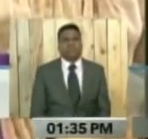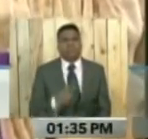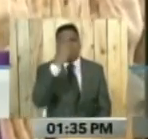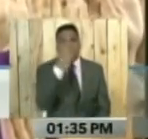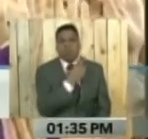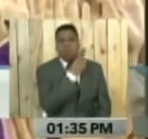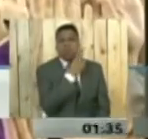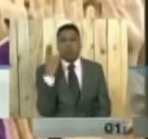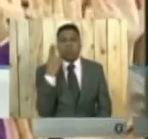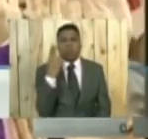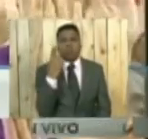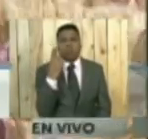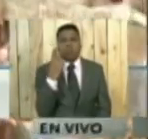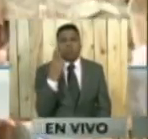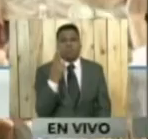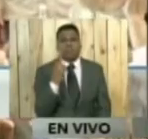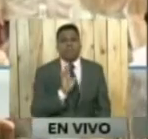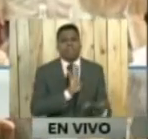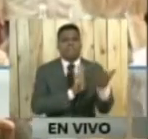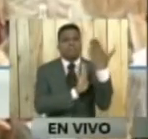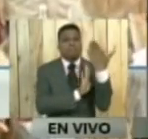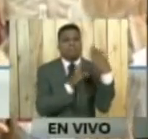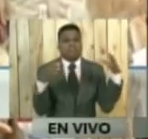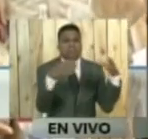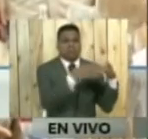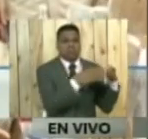en presencia de esta asamblea